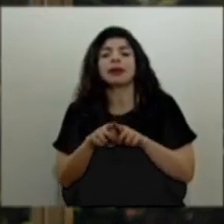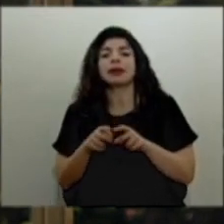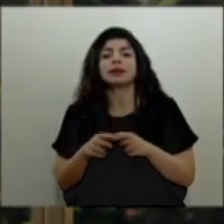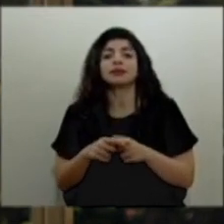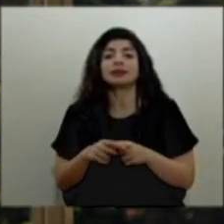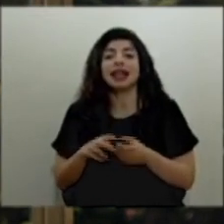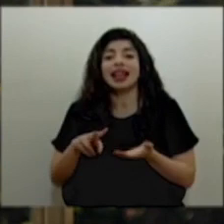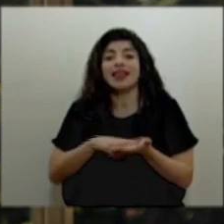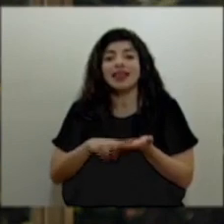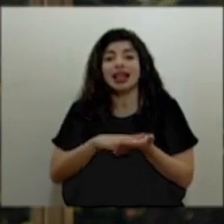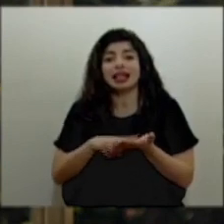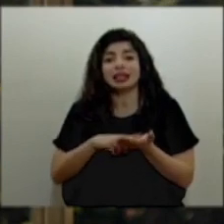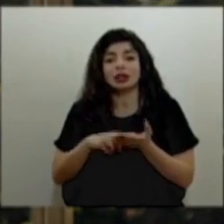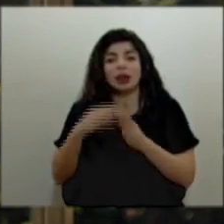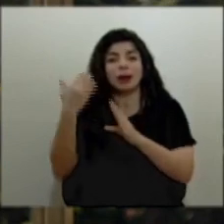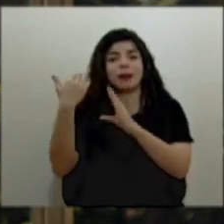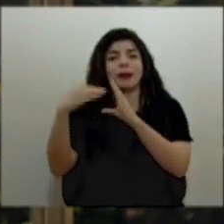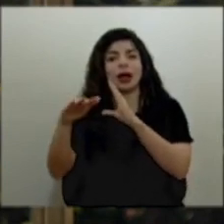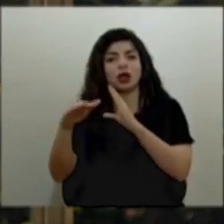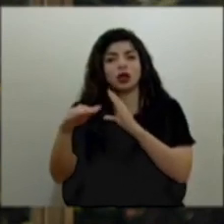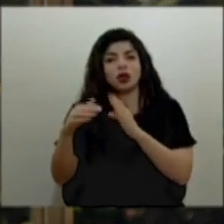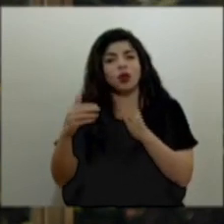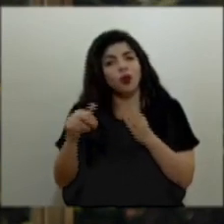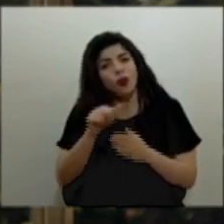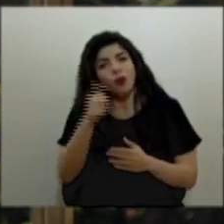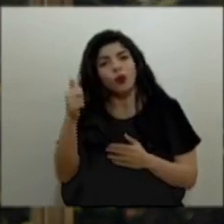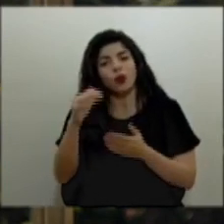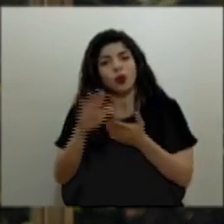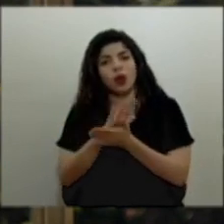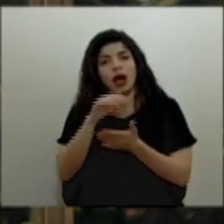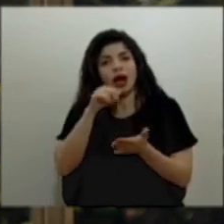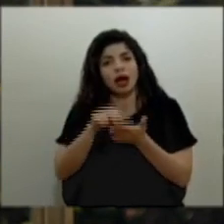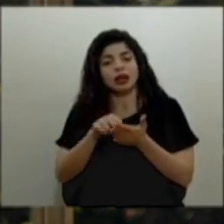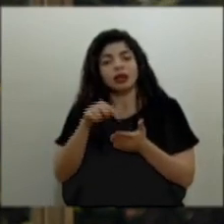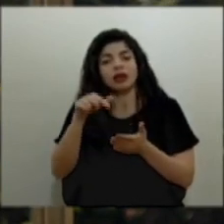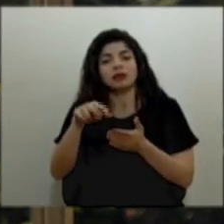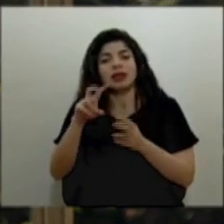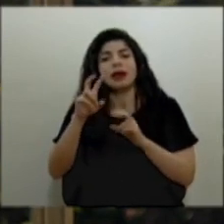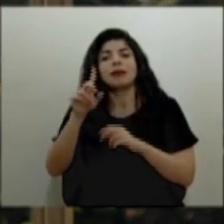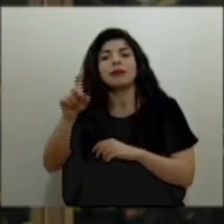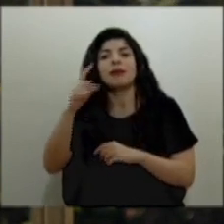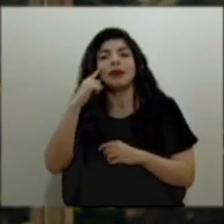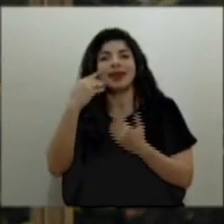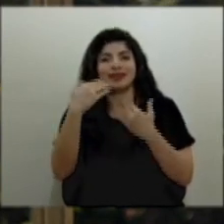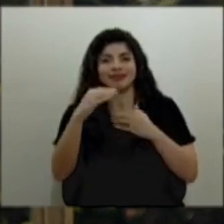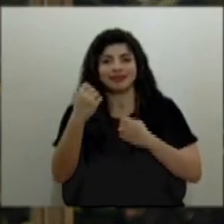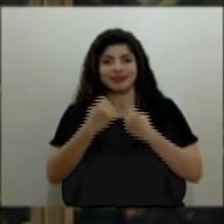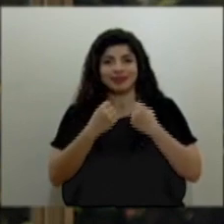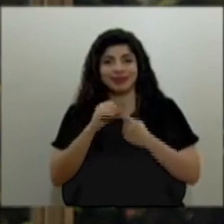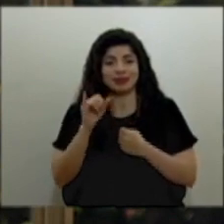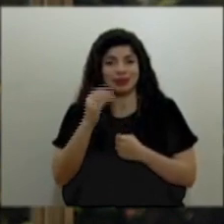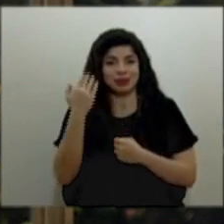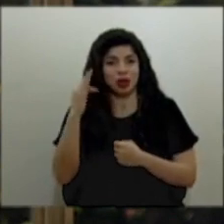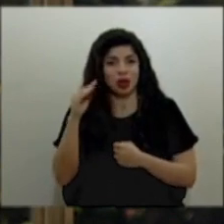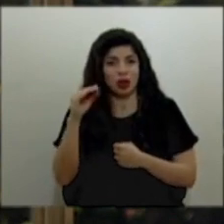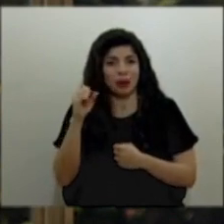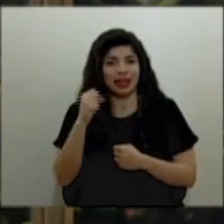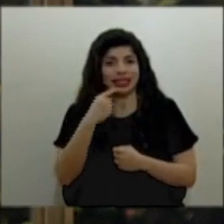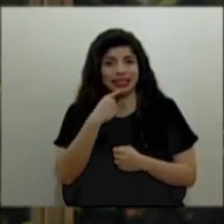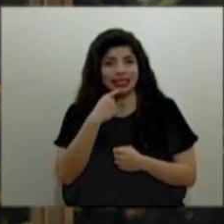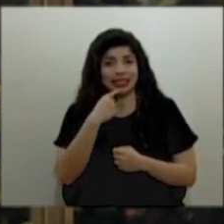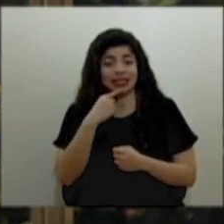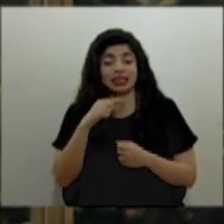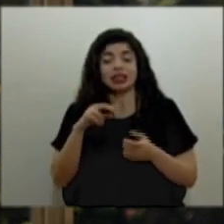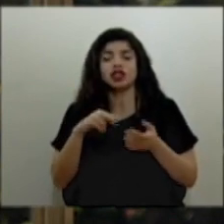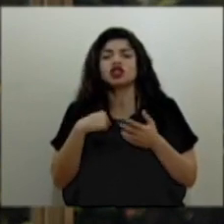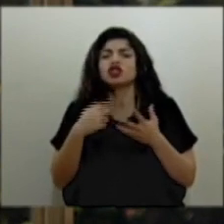la Liberación Nacional le había mandado también un nuevo oficio en relación al tema de la restricción vehicular, lo que preguntaba Tomás. En específico,